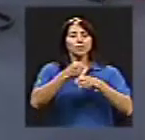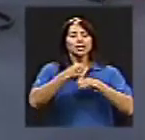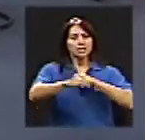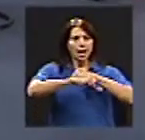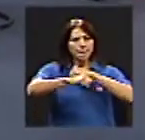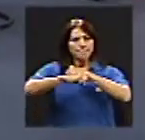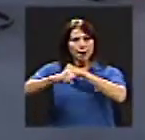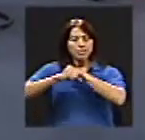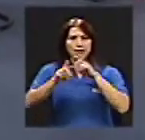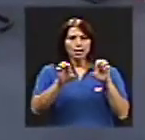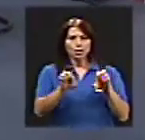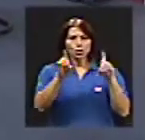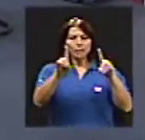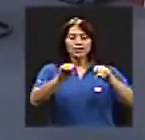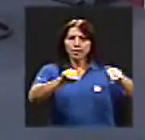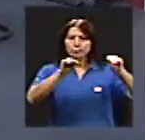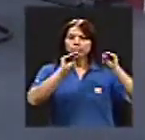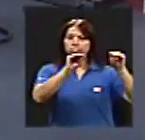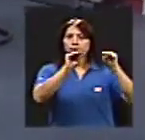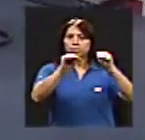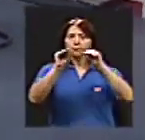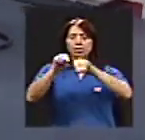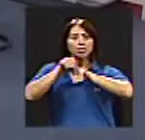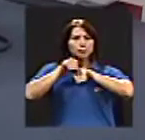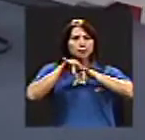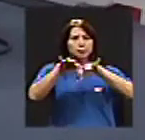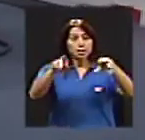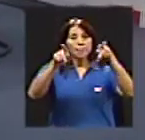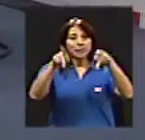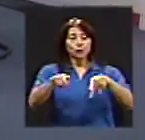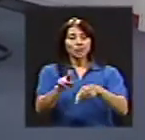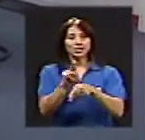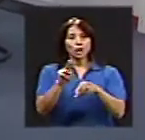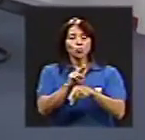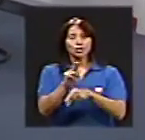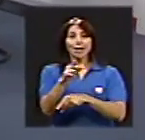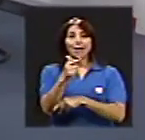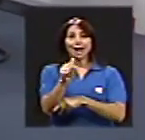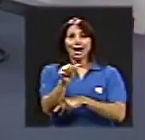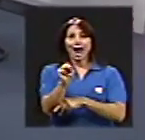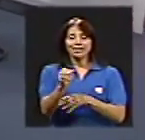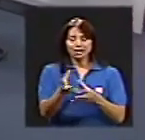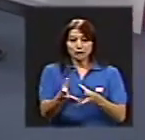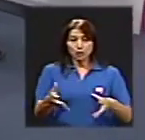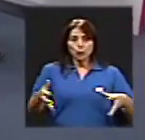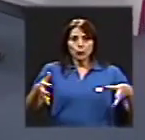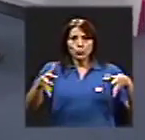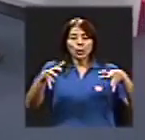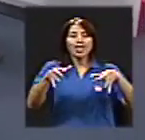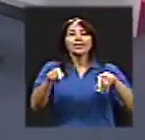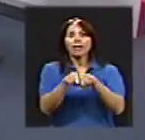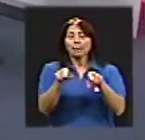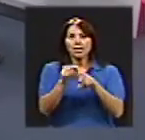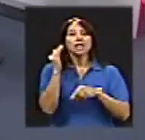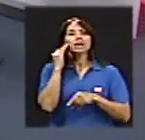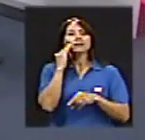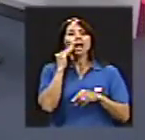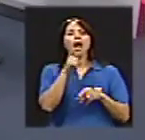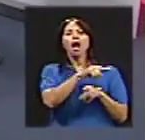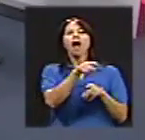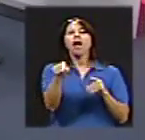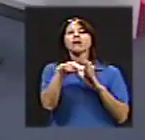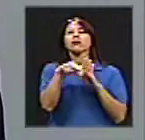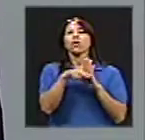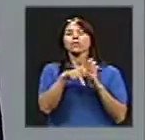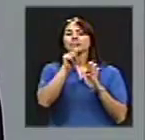educativa para que los usuarios de gas también conozcan cuáles son las normas que ellos deben respetar, pero también desde el